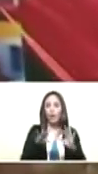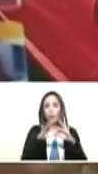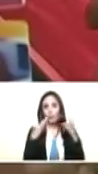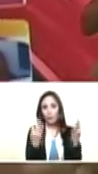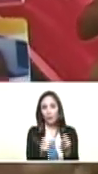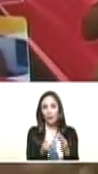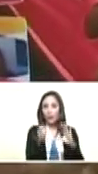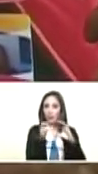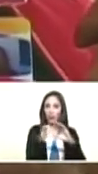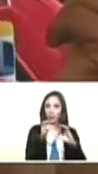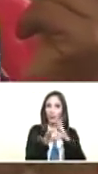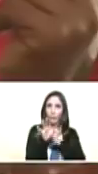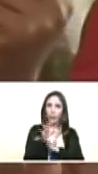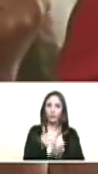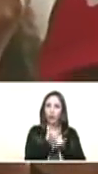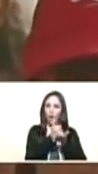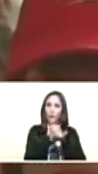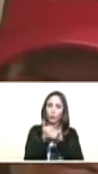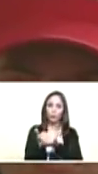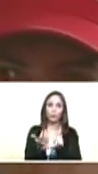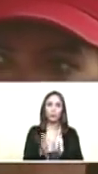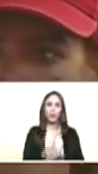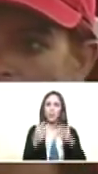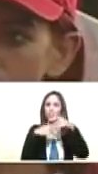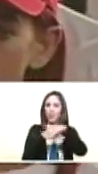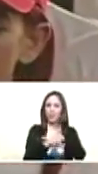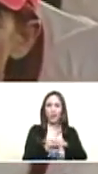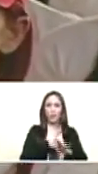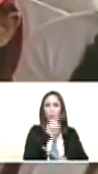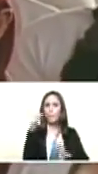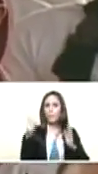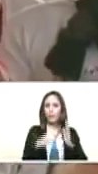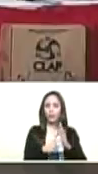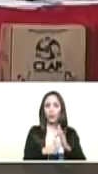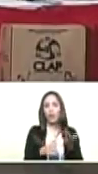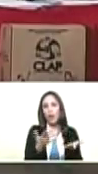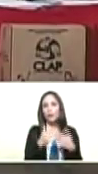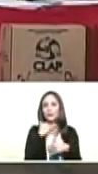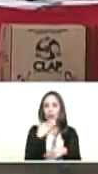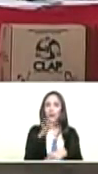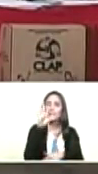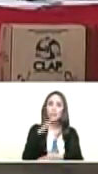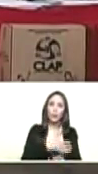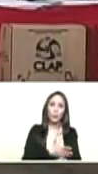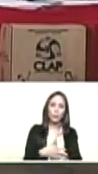carnet de la patria, protección integral. Vamos rumbo a los 5 millones.